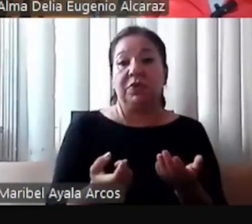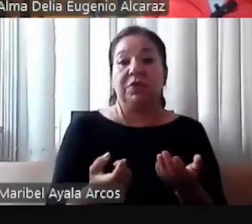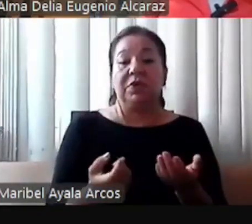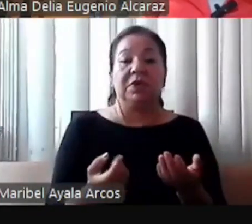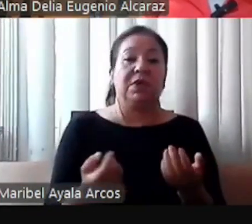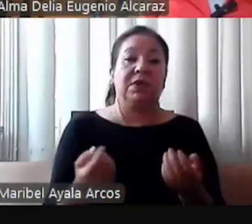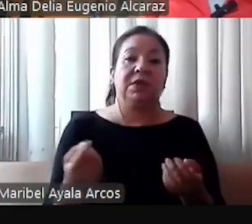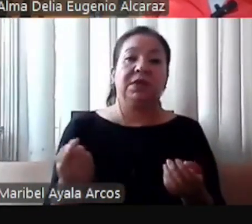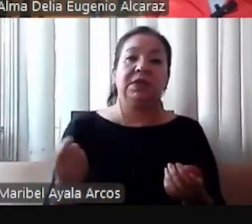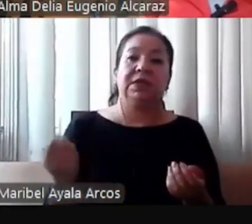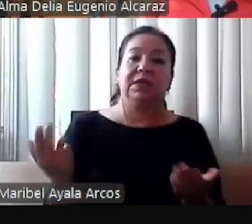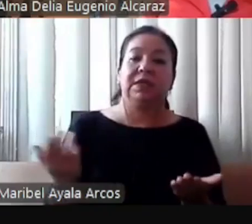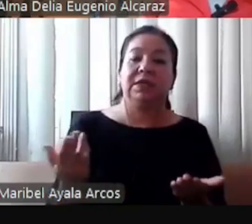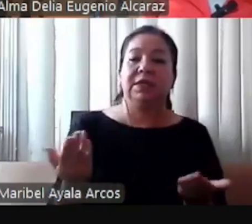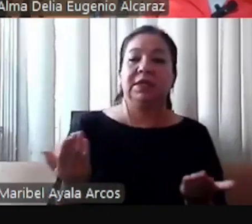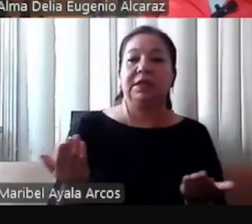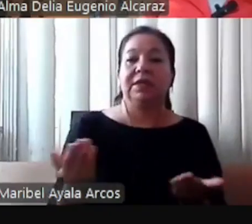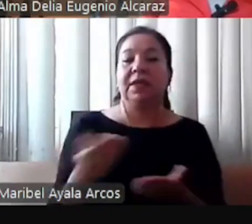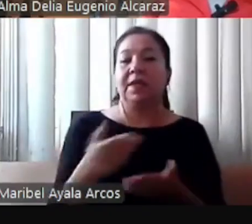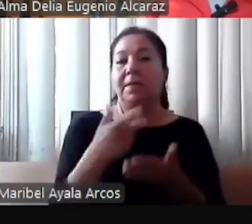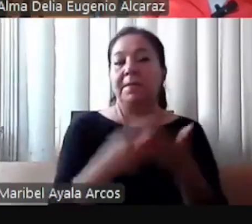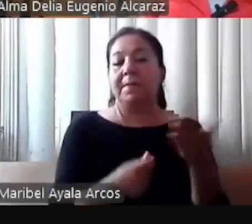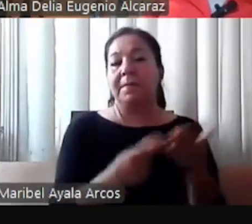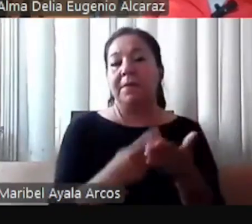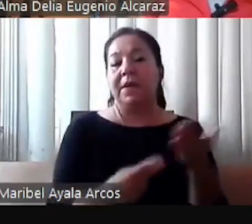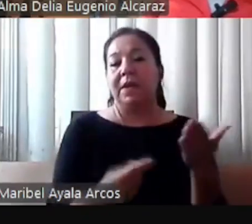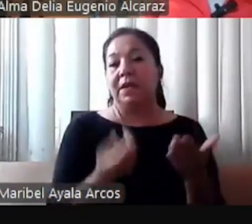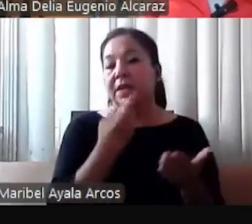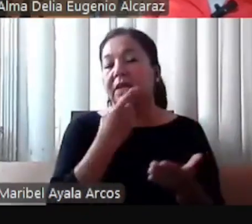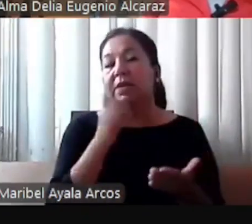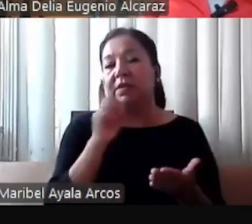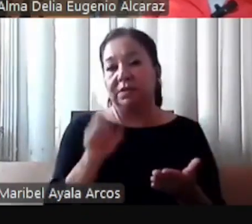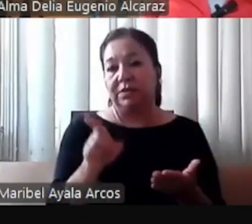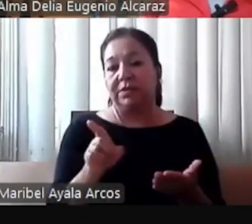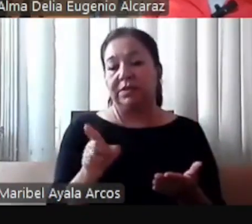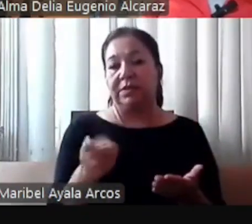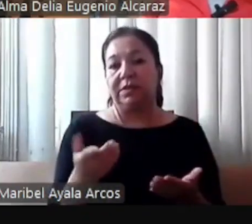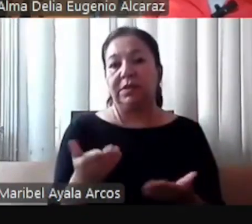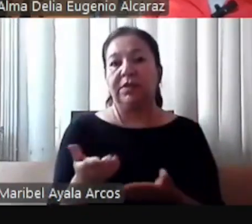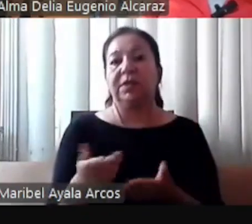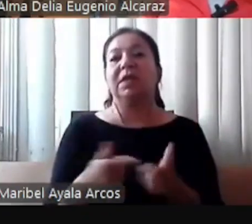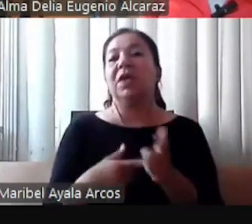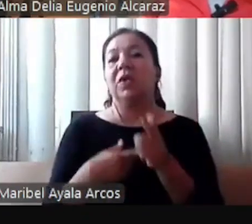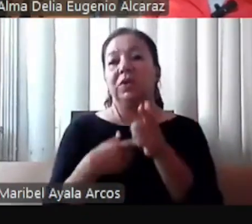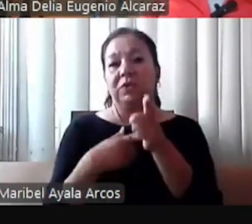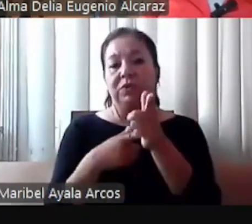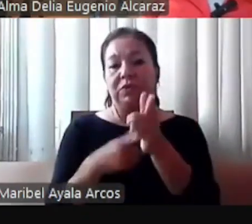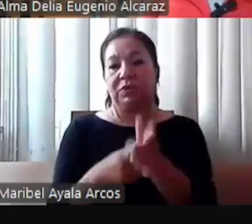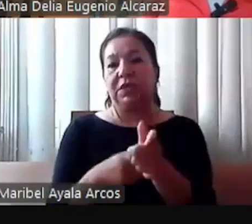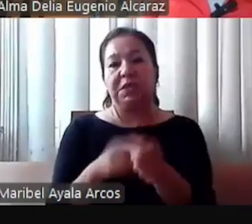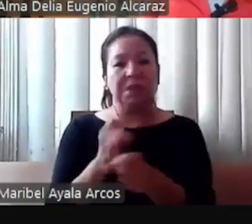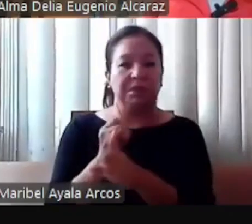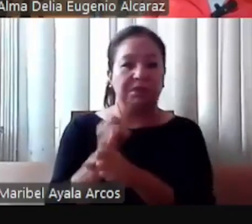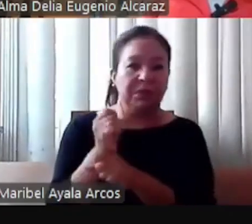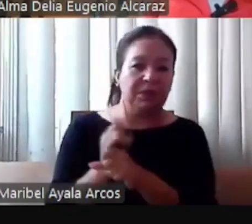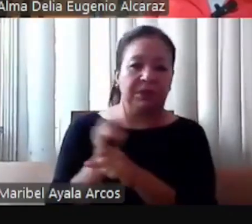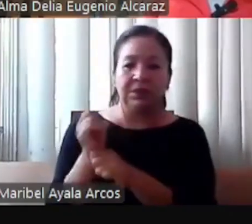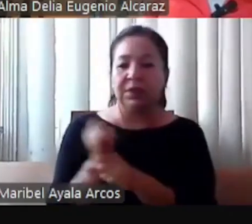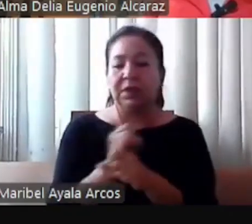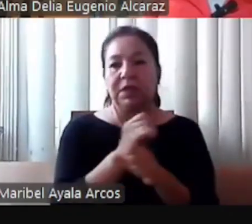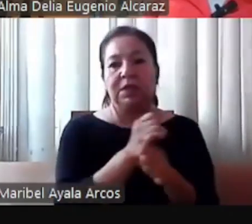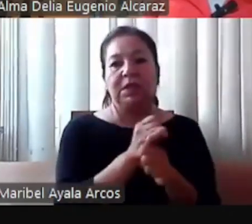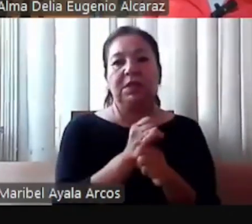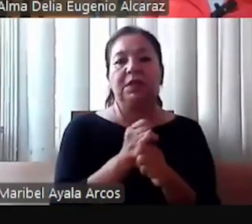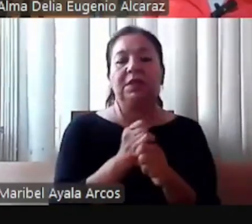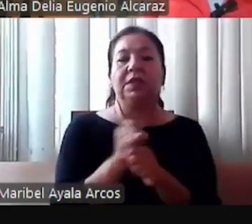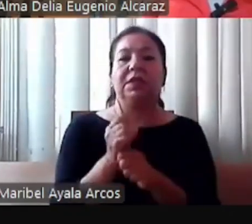actualizarse, provoca el desechamiento de plano de la demanda respectiva o, en su caso, el sobreseimiento toda vez que de lo contrario se estaría ante la posibilidad